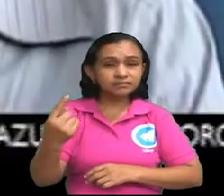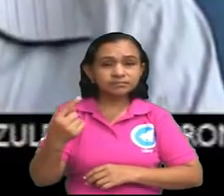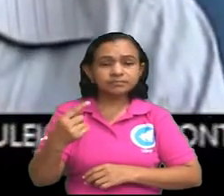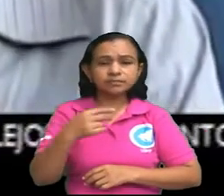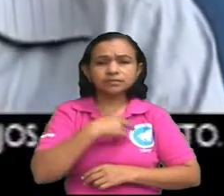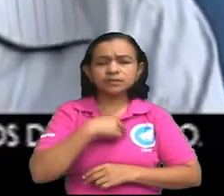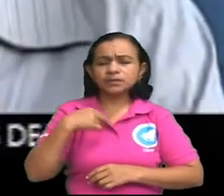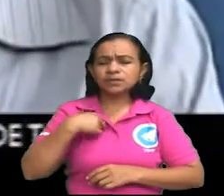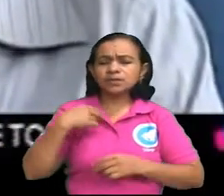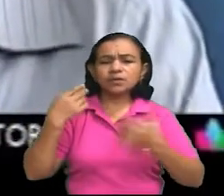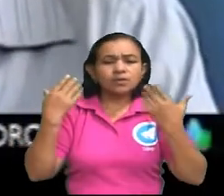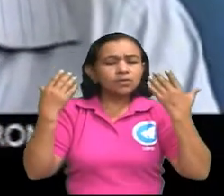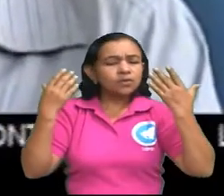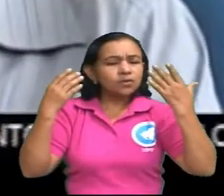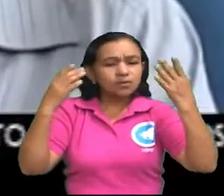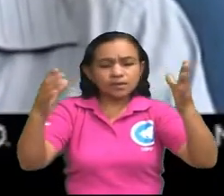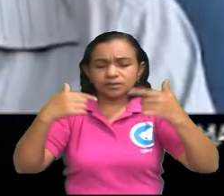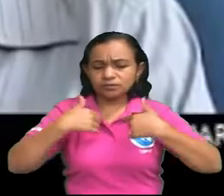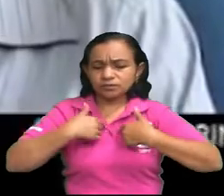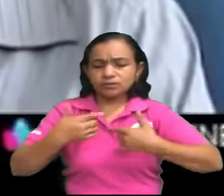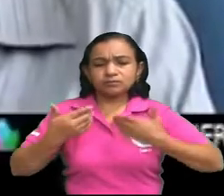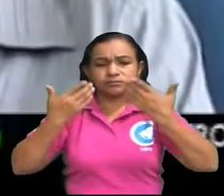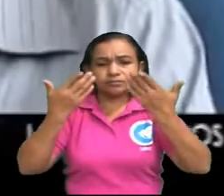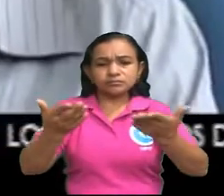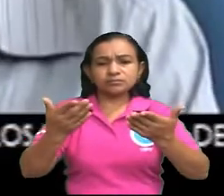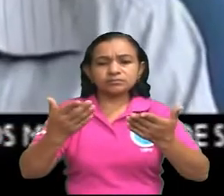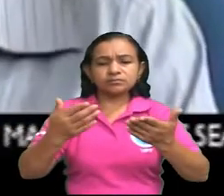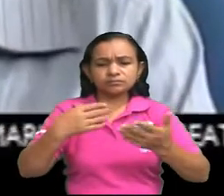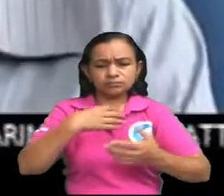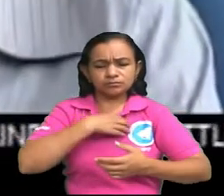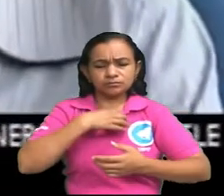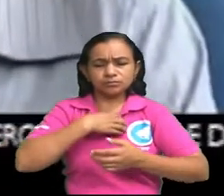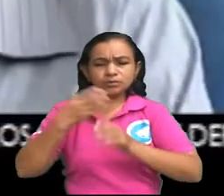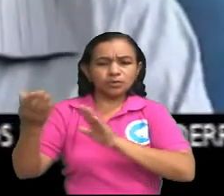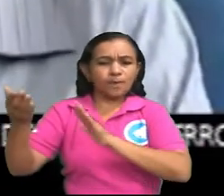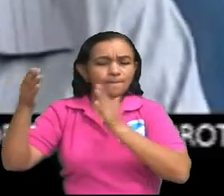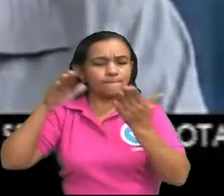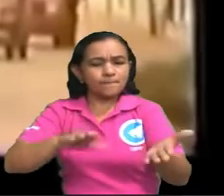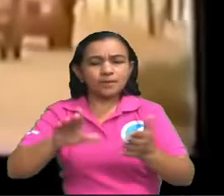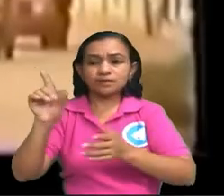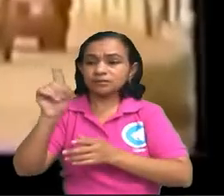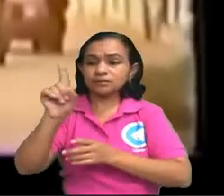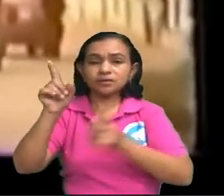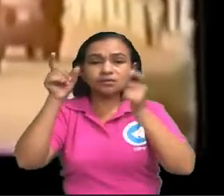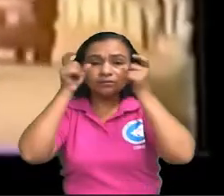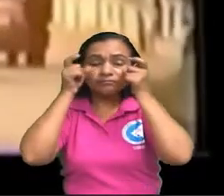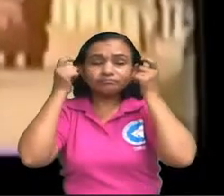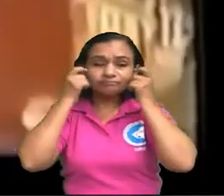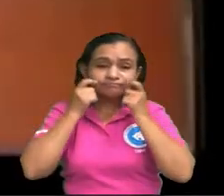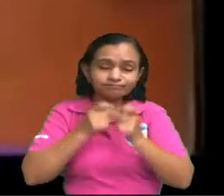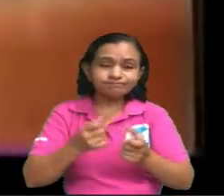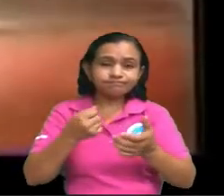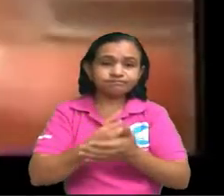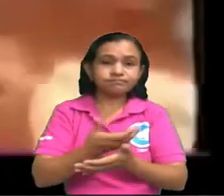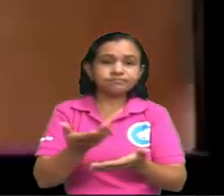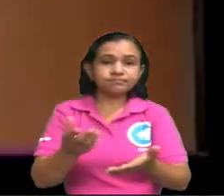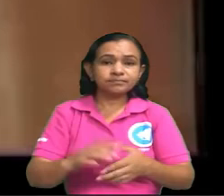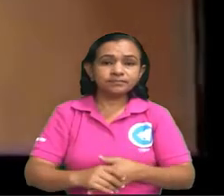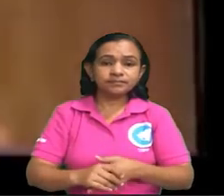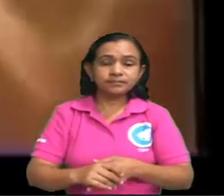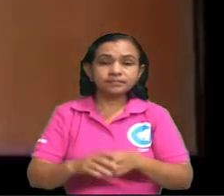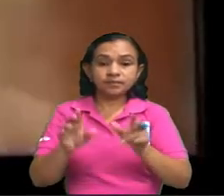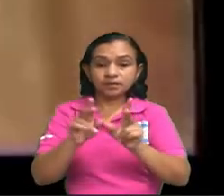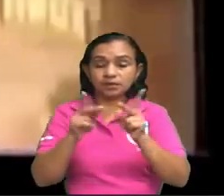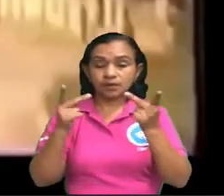dado cualquier cosa, por ser yo el muerto y no Carlos Fonseca. Con el triunfo del pueblo